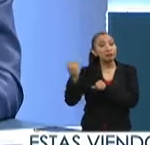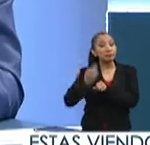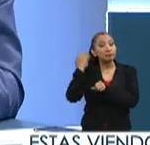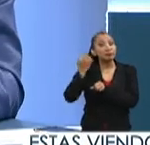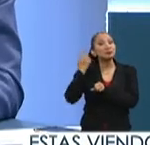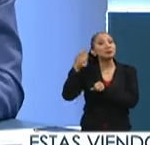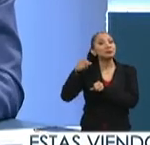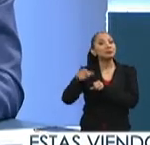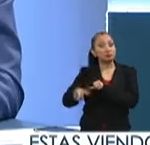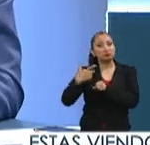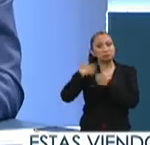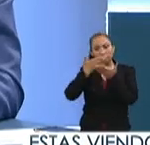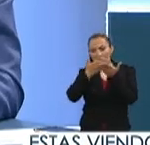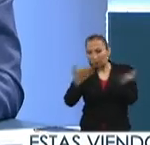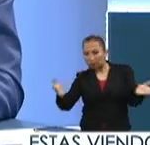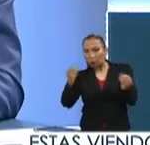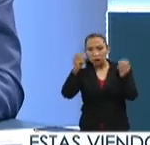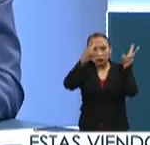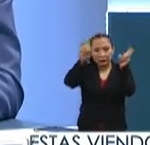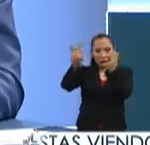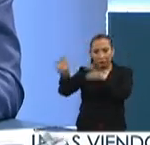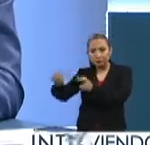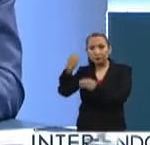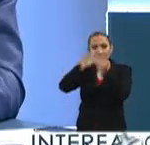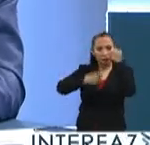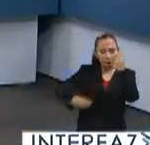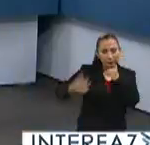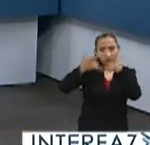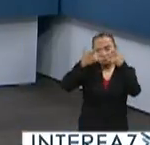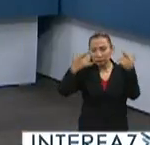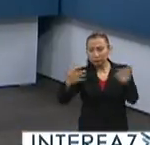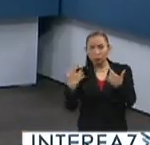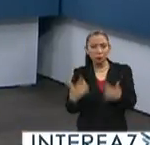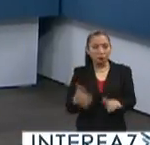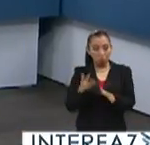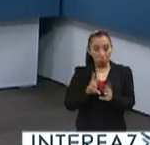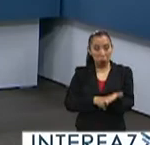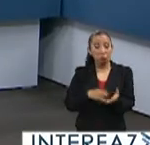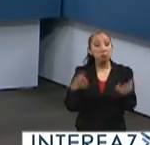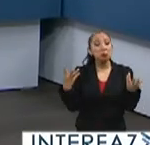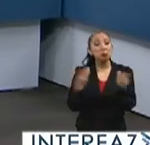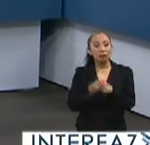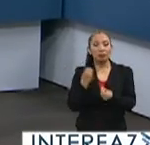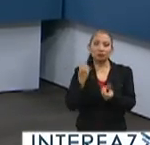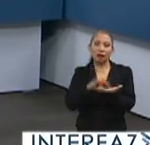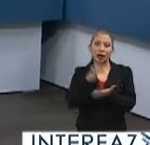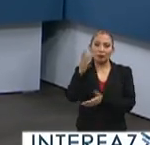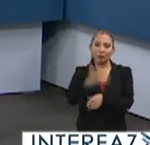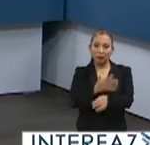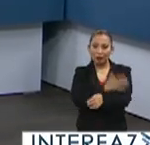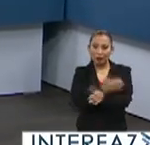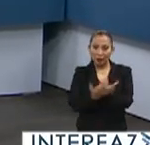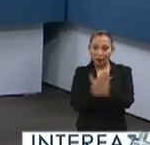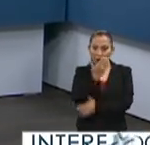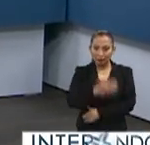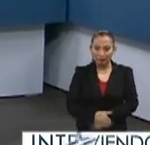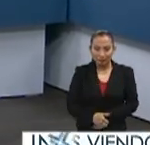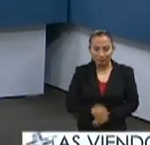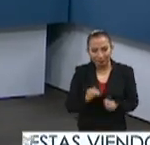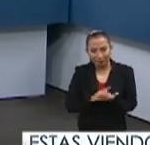congreso donde se abarcó muchos temas desde gastronomía, la historia, en fin. Muy rico este congreso. Muchísimas gracias por estar con nosotros esta mañana,